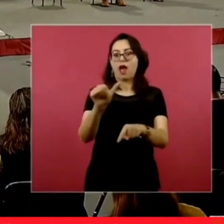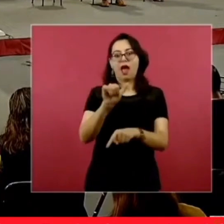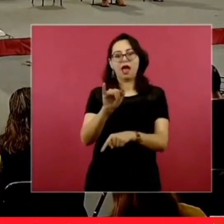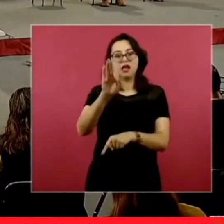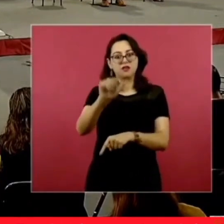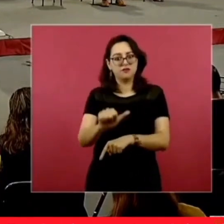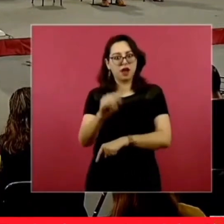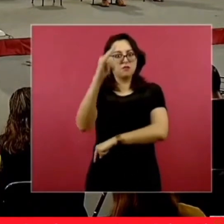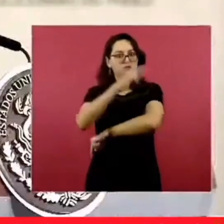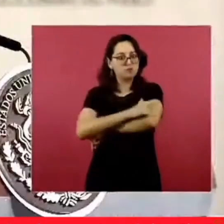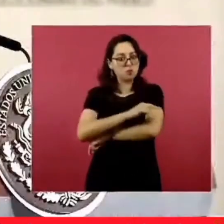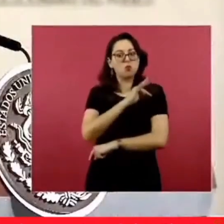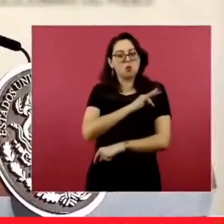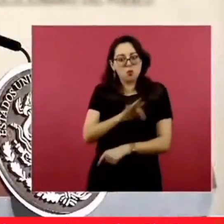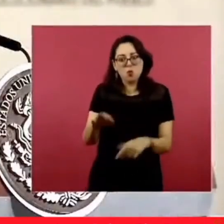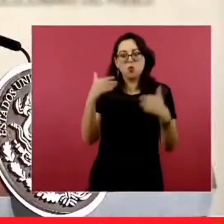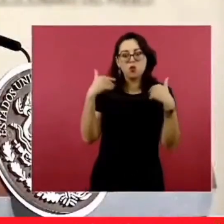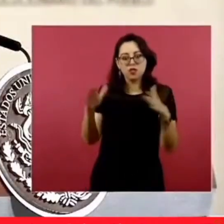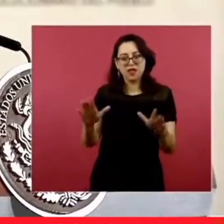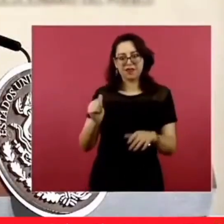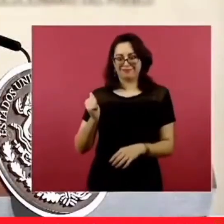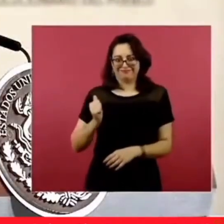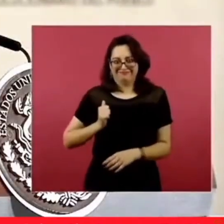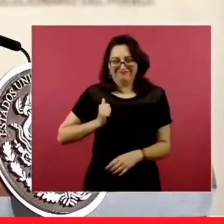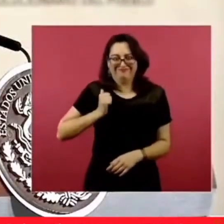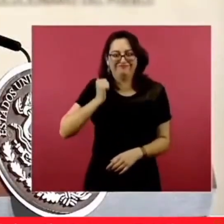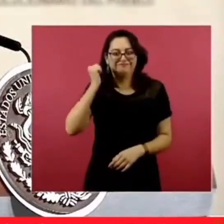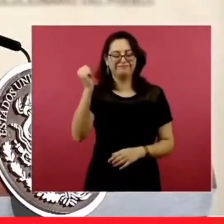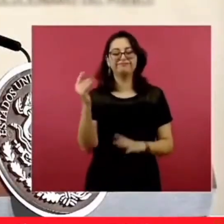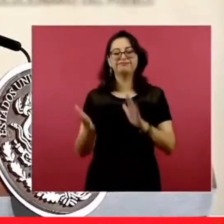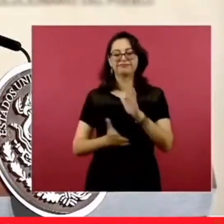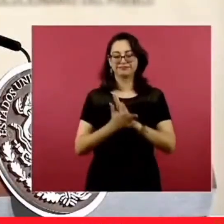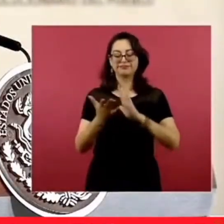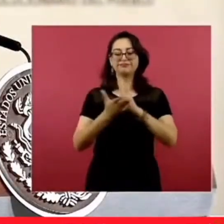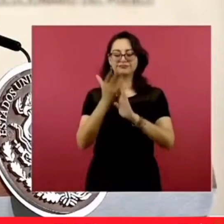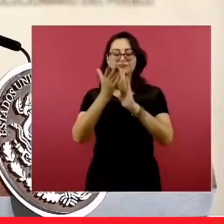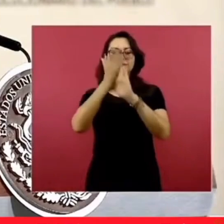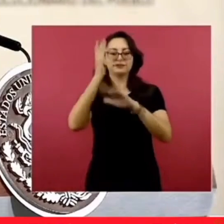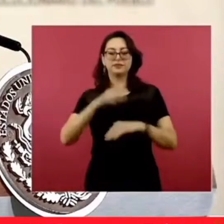Internacional Felipe Ángeles. El proyecto consta